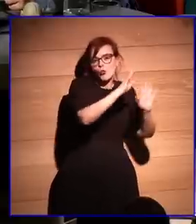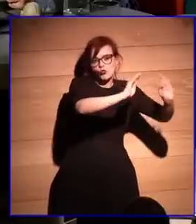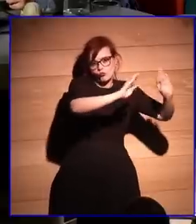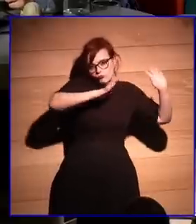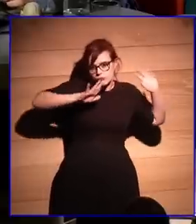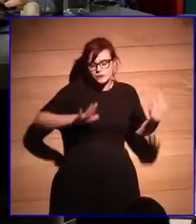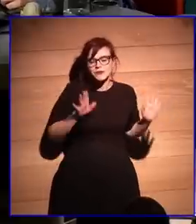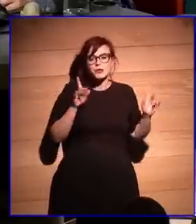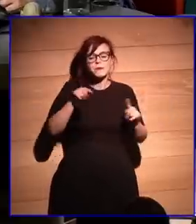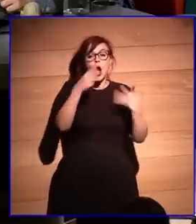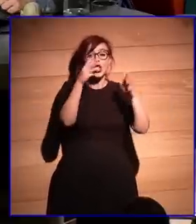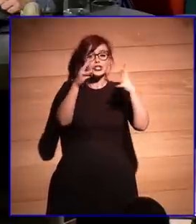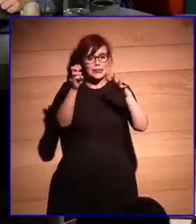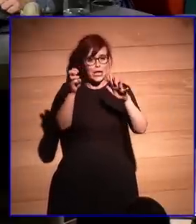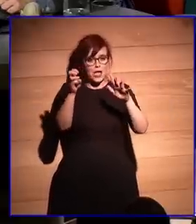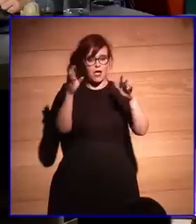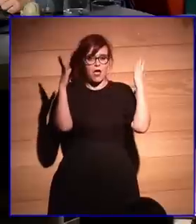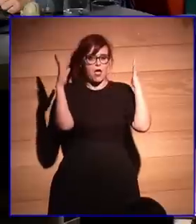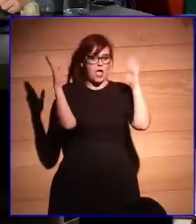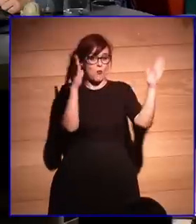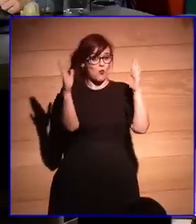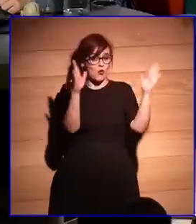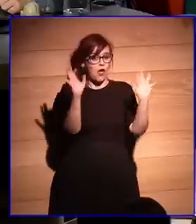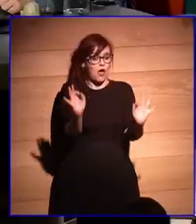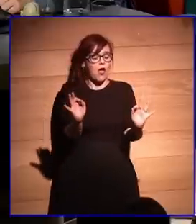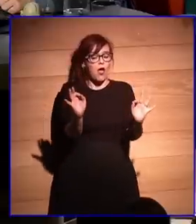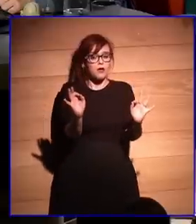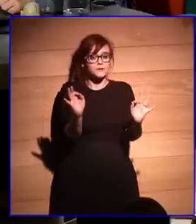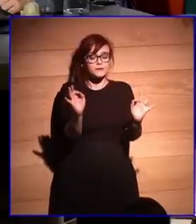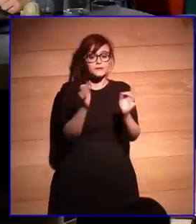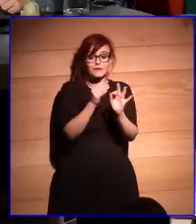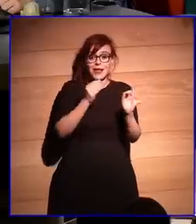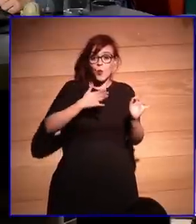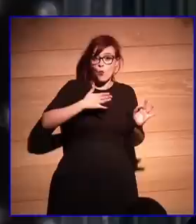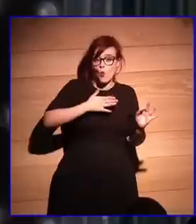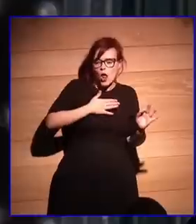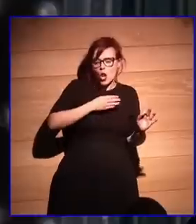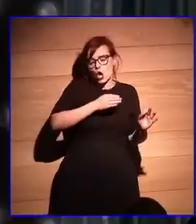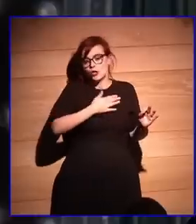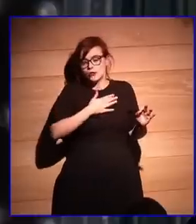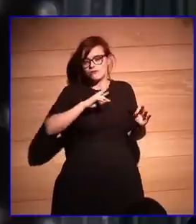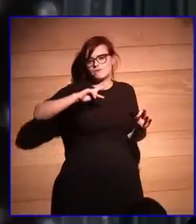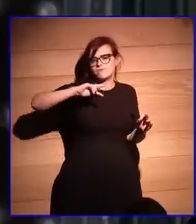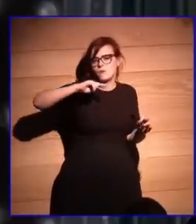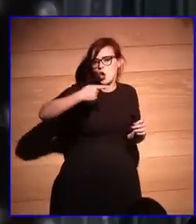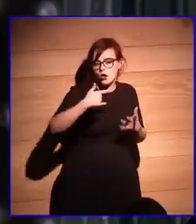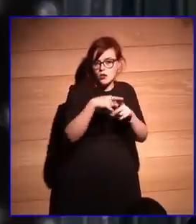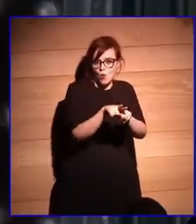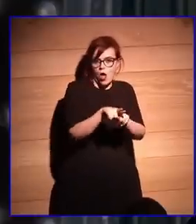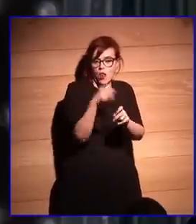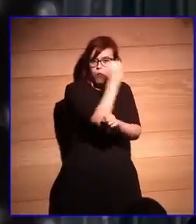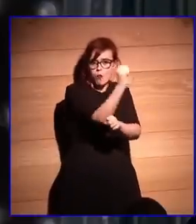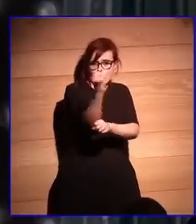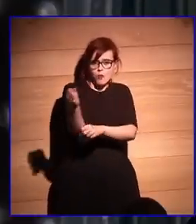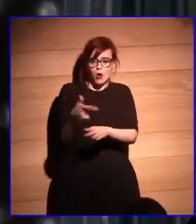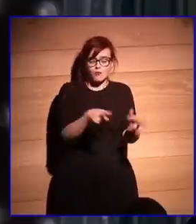Claro, sí, claro. Llegamos a los 80 y de repente el bueno se convierte en una máquina de matar.